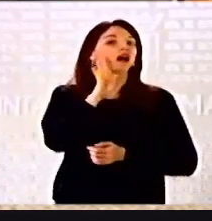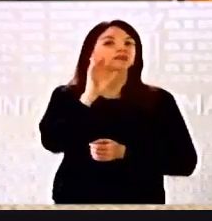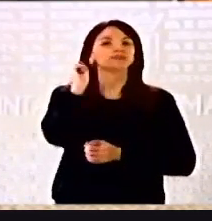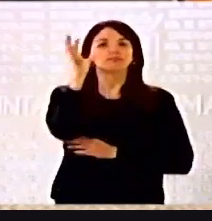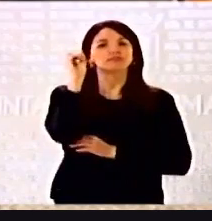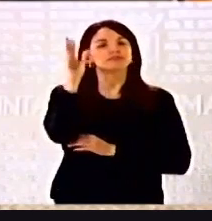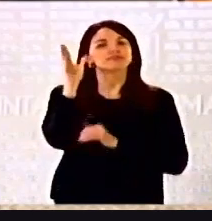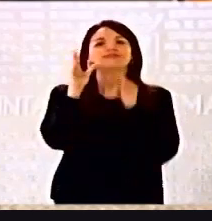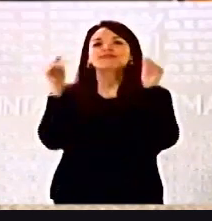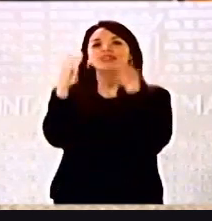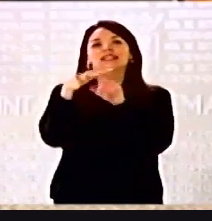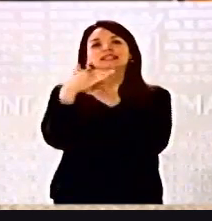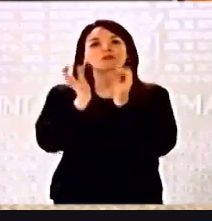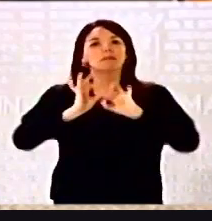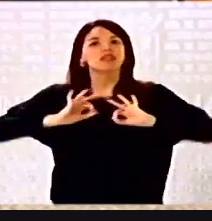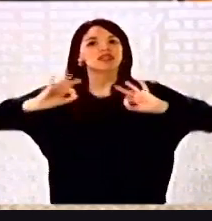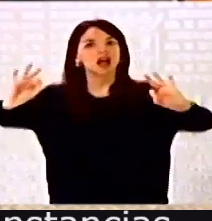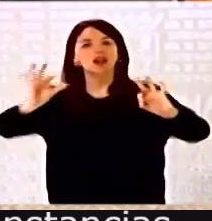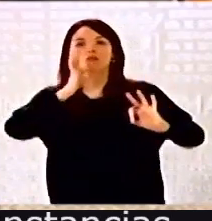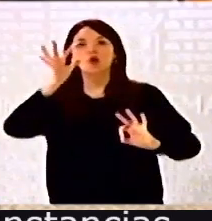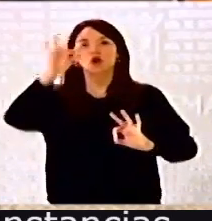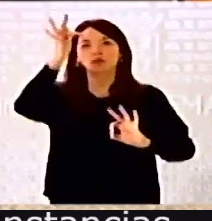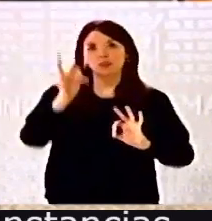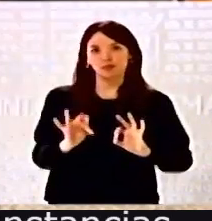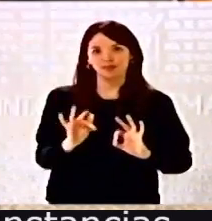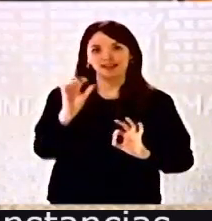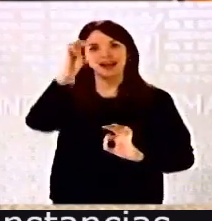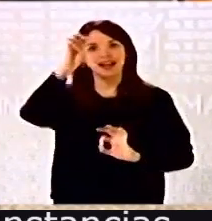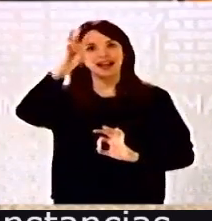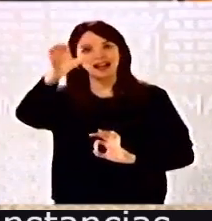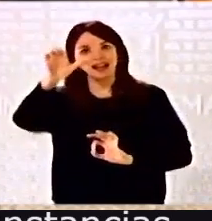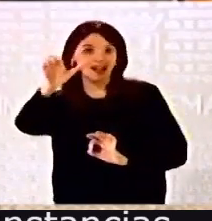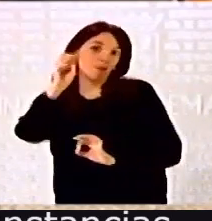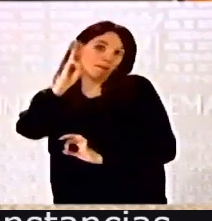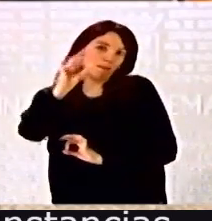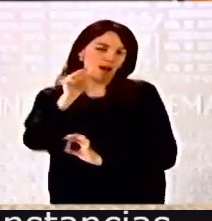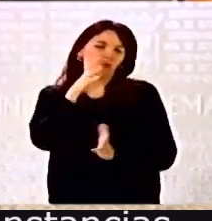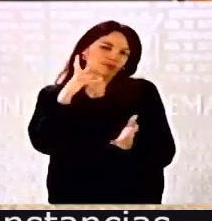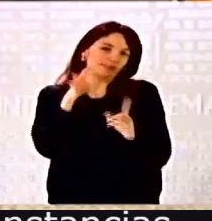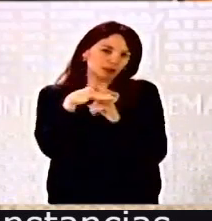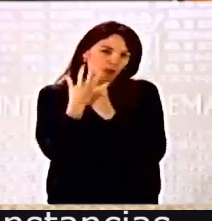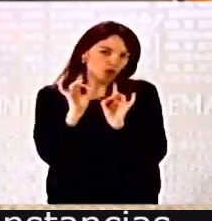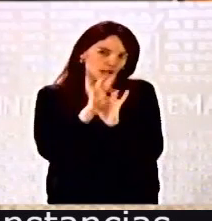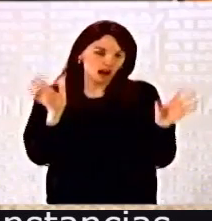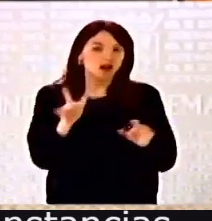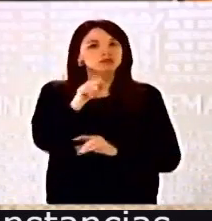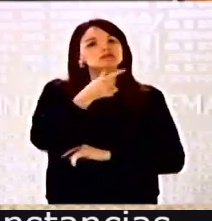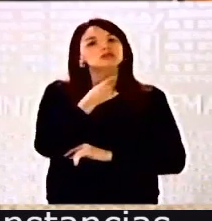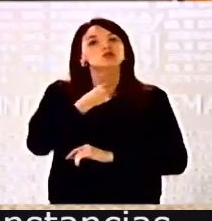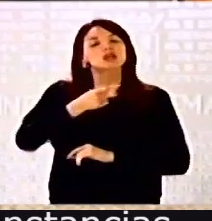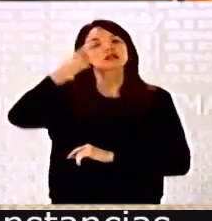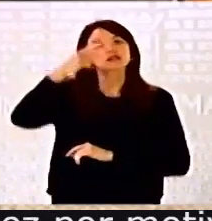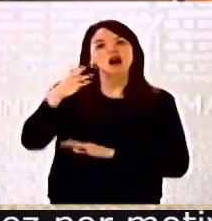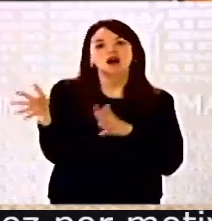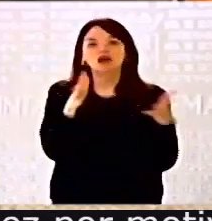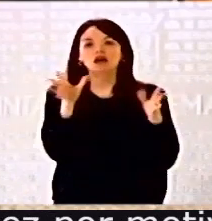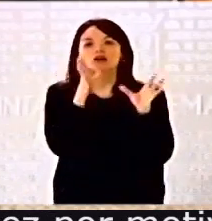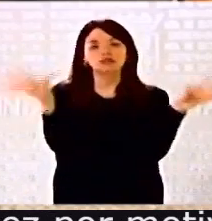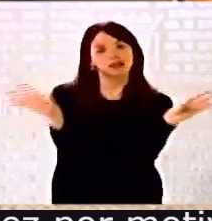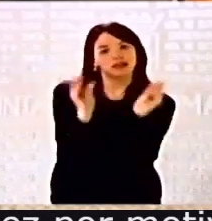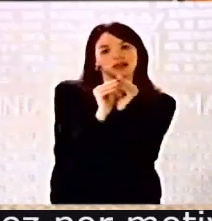circunstancias especiales que rodean a lo que es la encuesta esta vez, ¿no? Por motivos obvios. Me gustaría que de alguna manera sintetizases